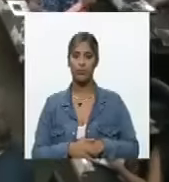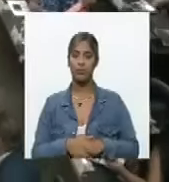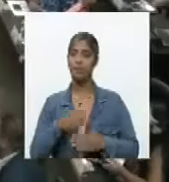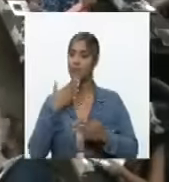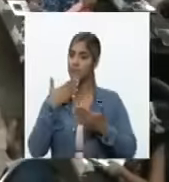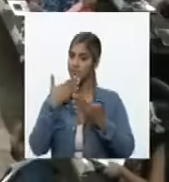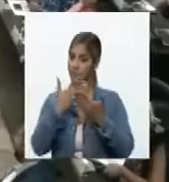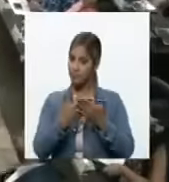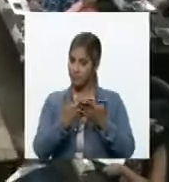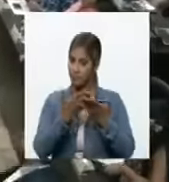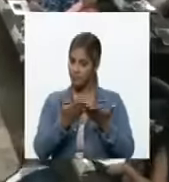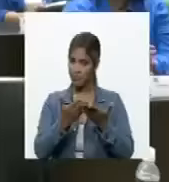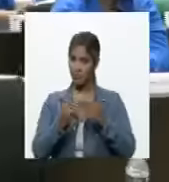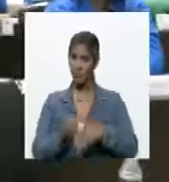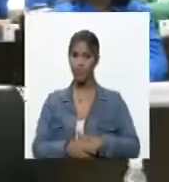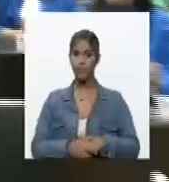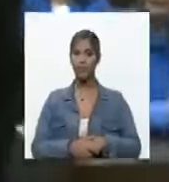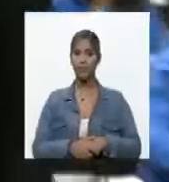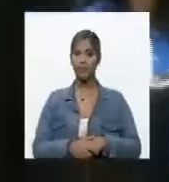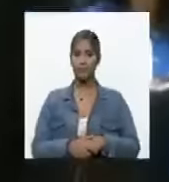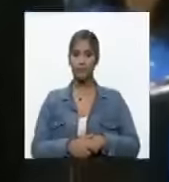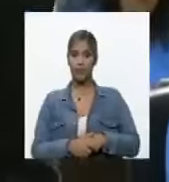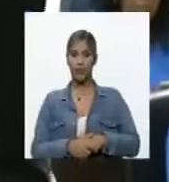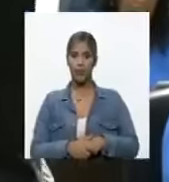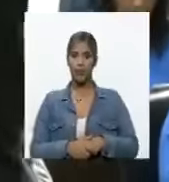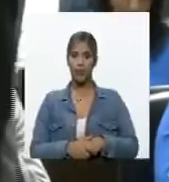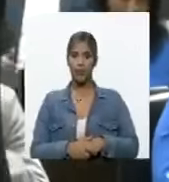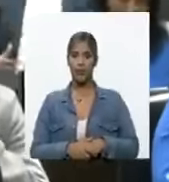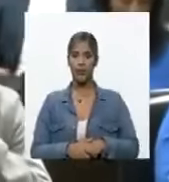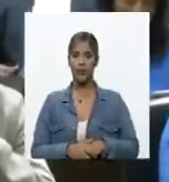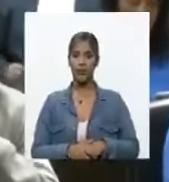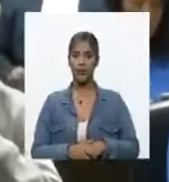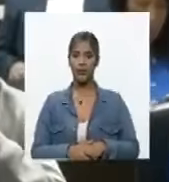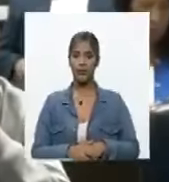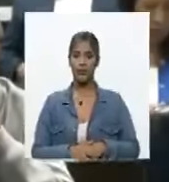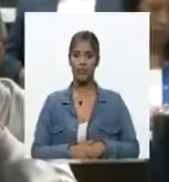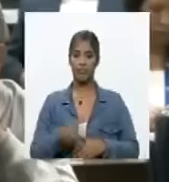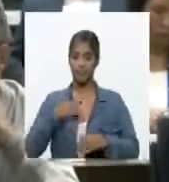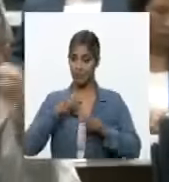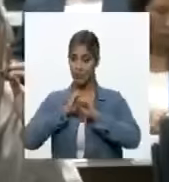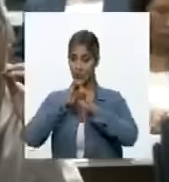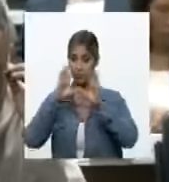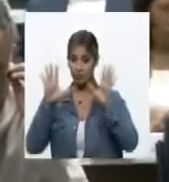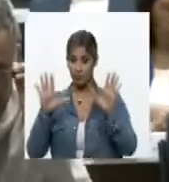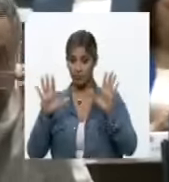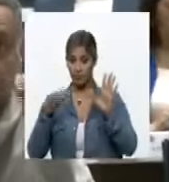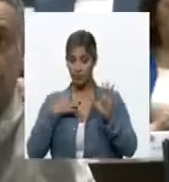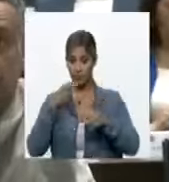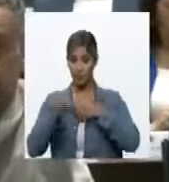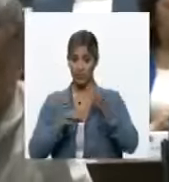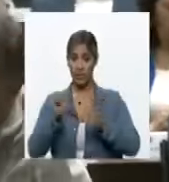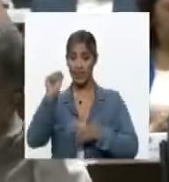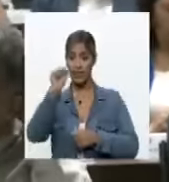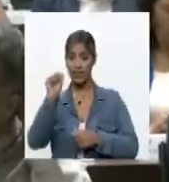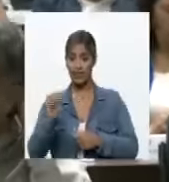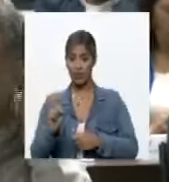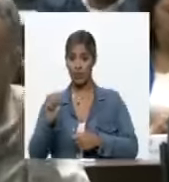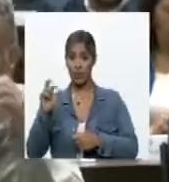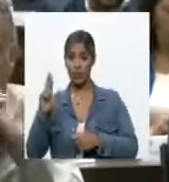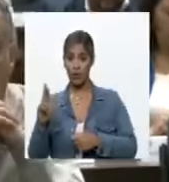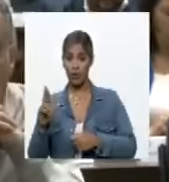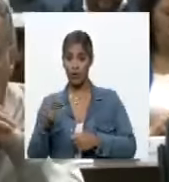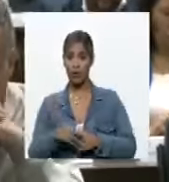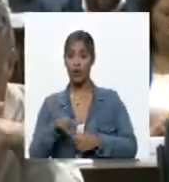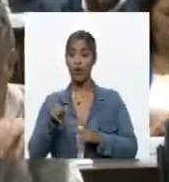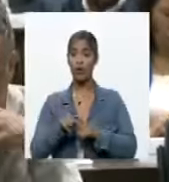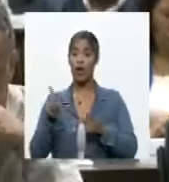Gracias, primer vicepresidente, compañeros, compañeras. Aclaro, Simón Rodríguez